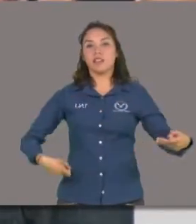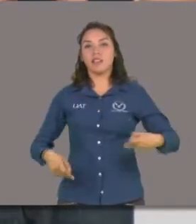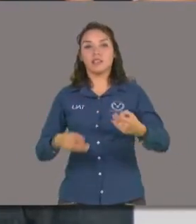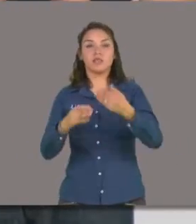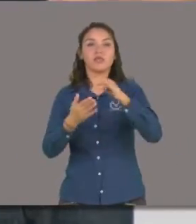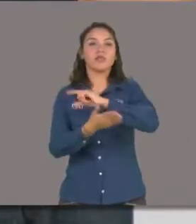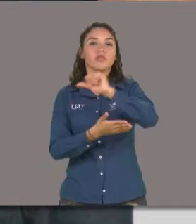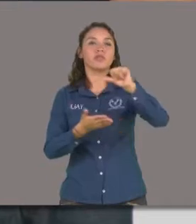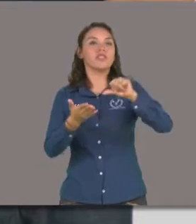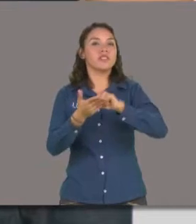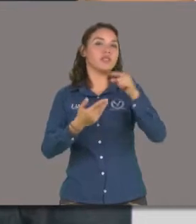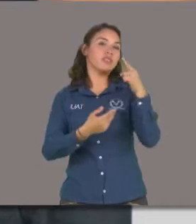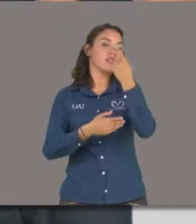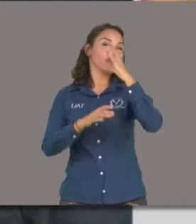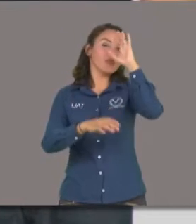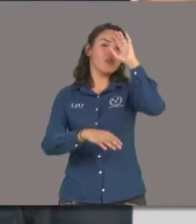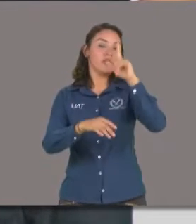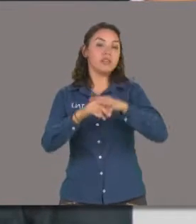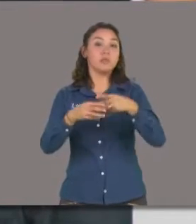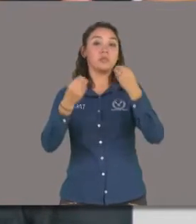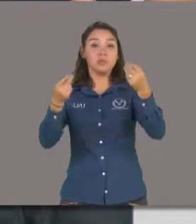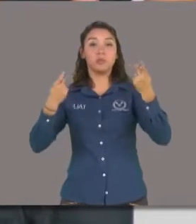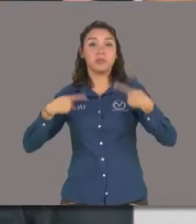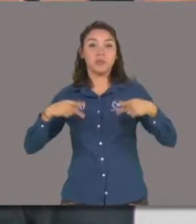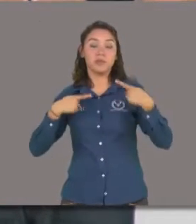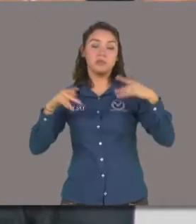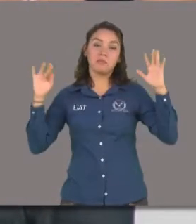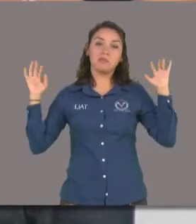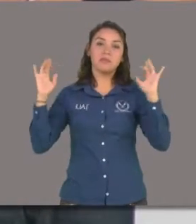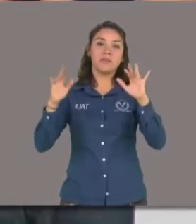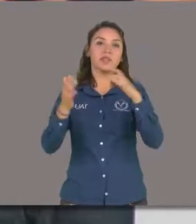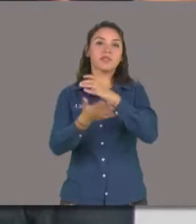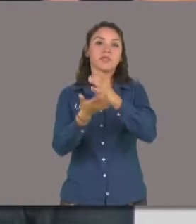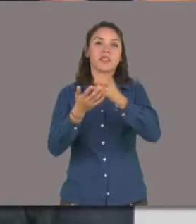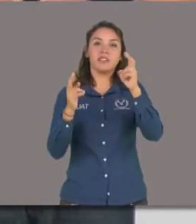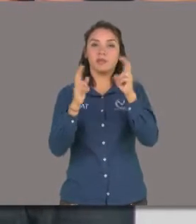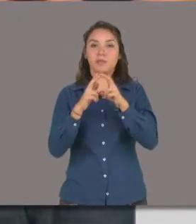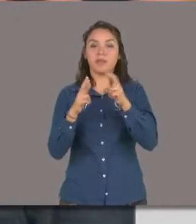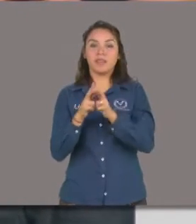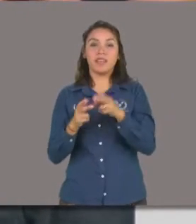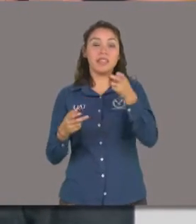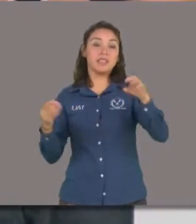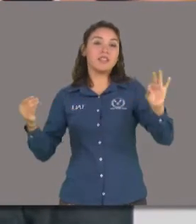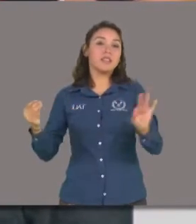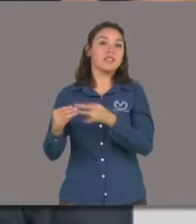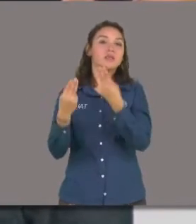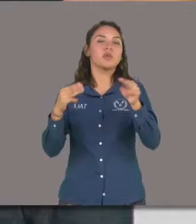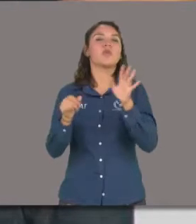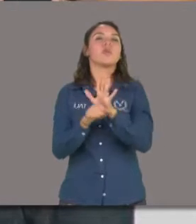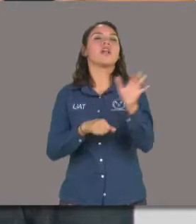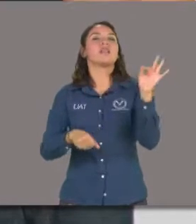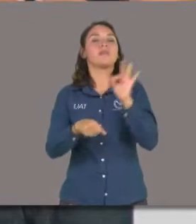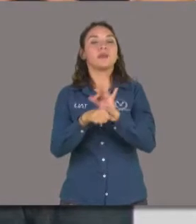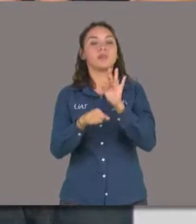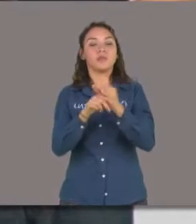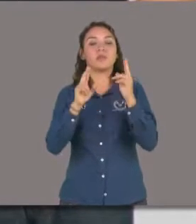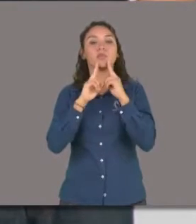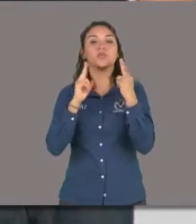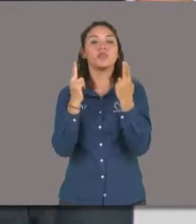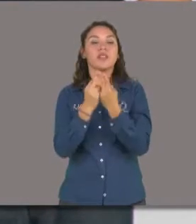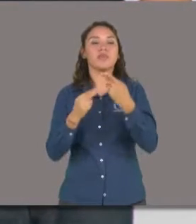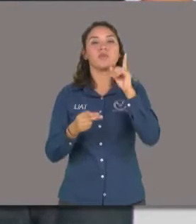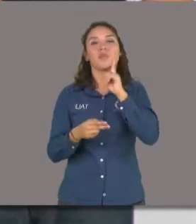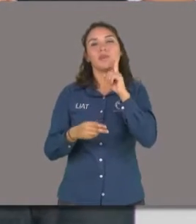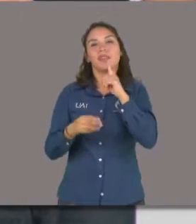la UAT, llevó a cabo su séptimo concierto de la temporada Otoño-Invierno 2018, el cual se realizó en el Teatro del Espacio Cultural Metropolitano,